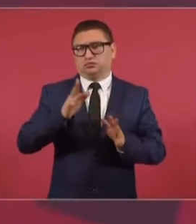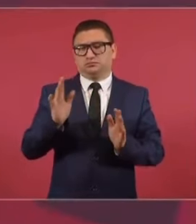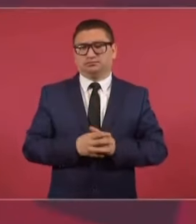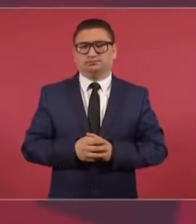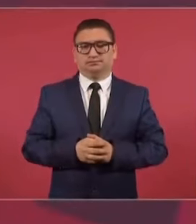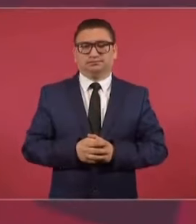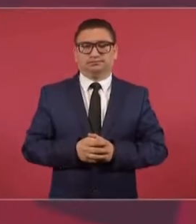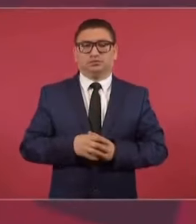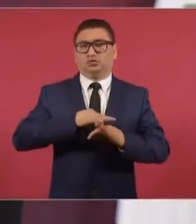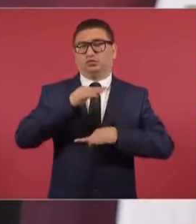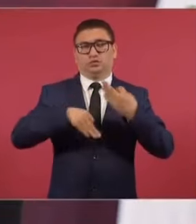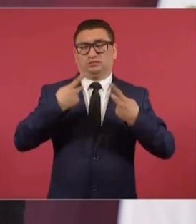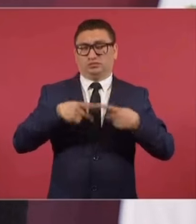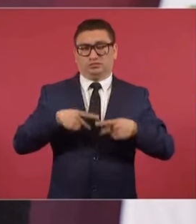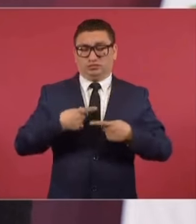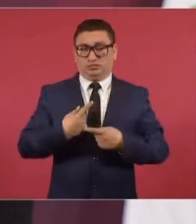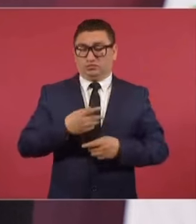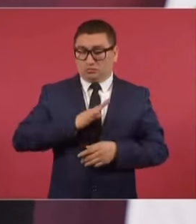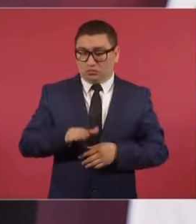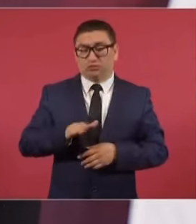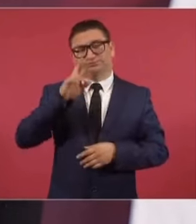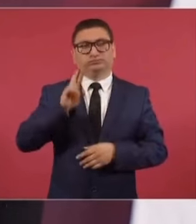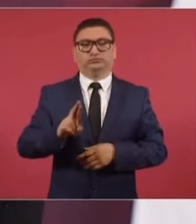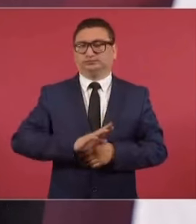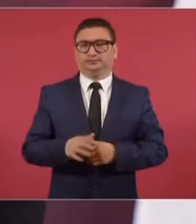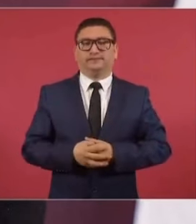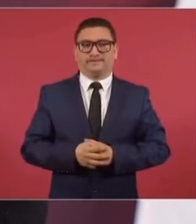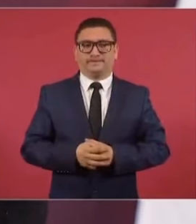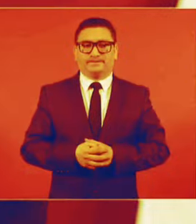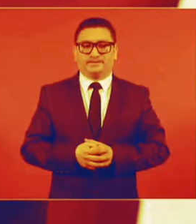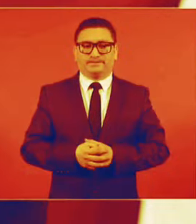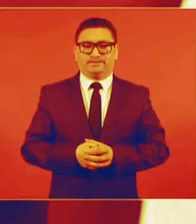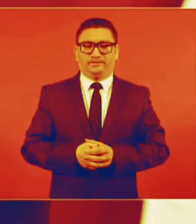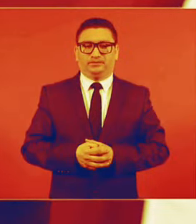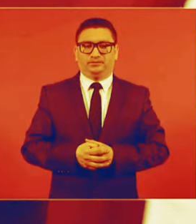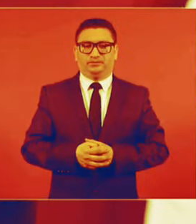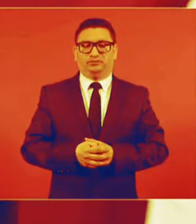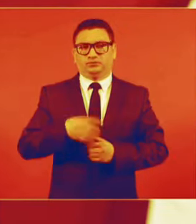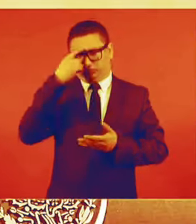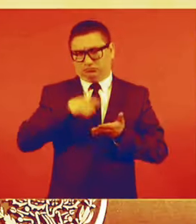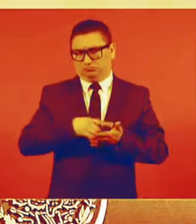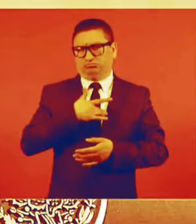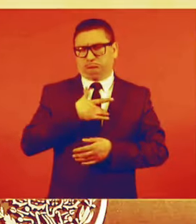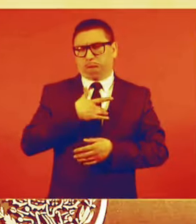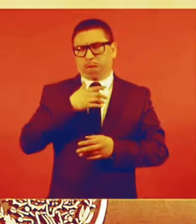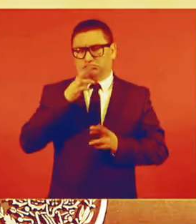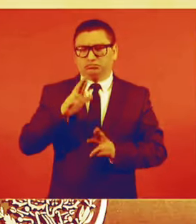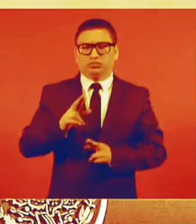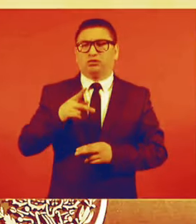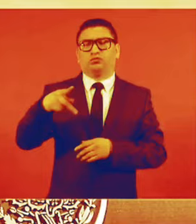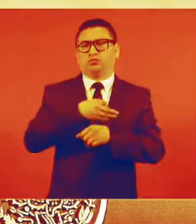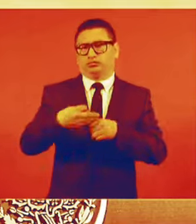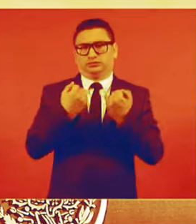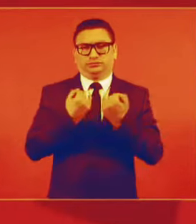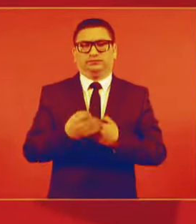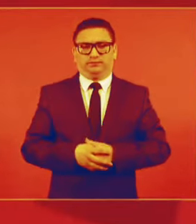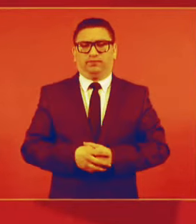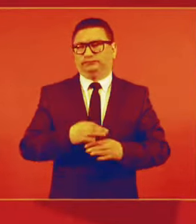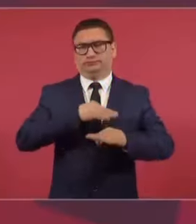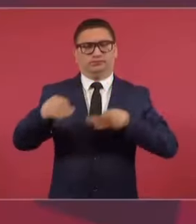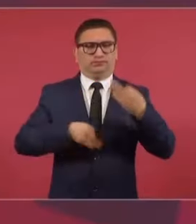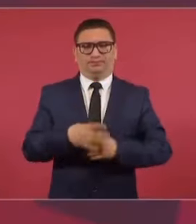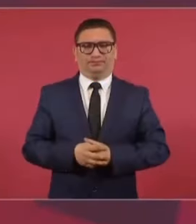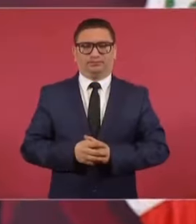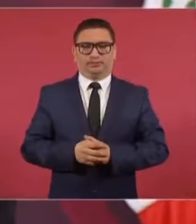Cualquier ser humano que pierde la vida merece respeto y también consideración a sus familiares, a